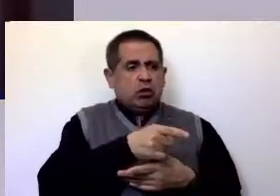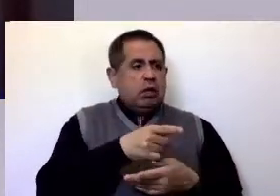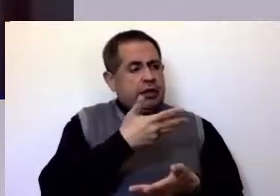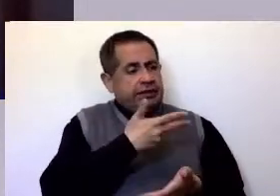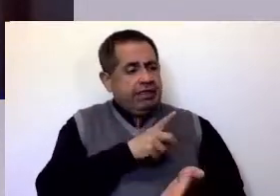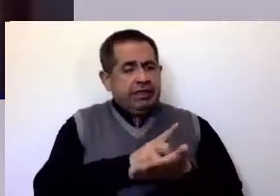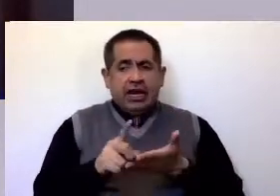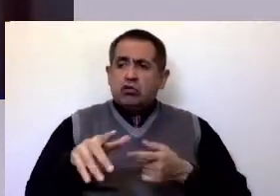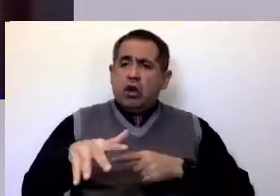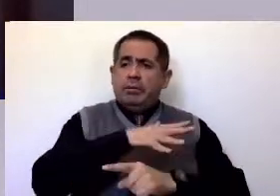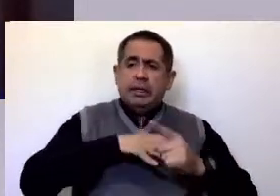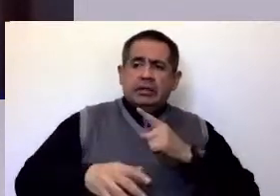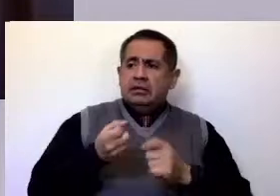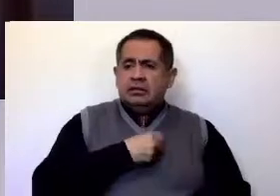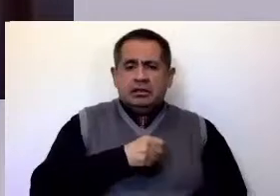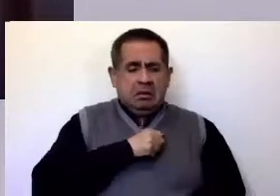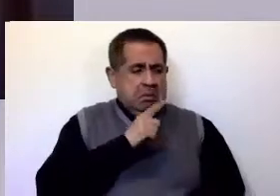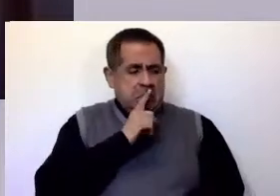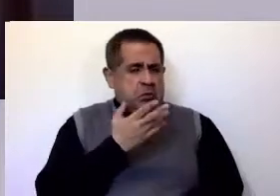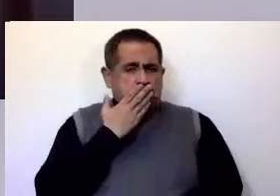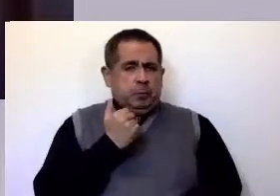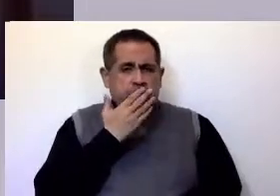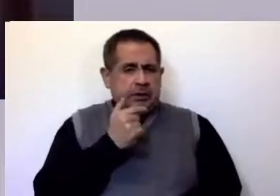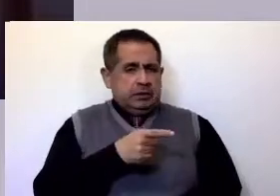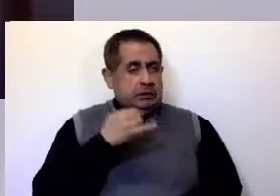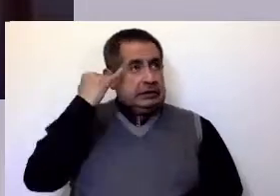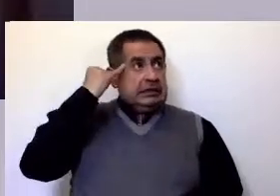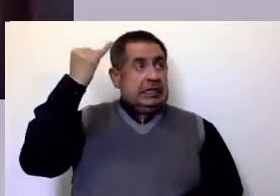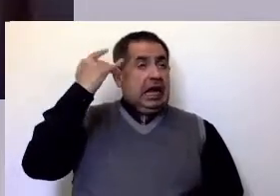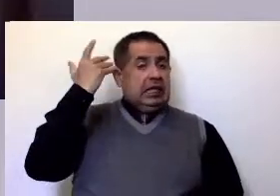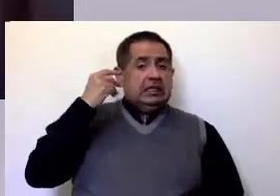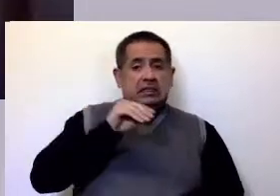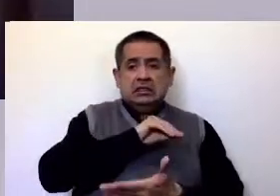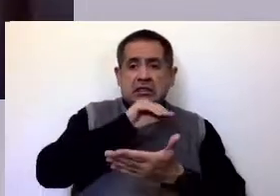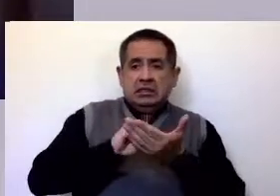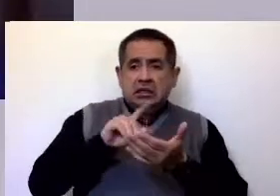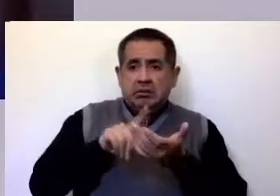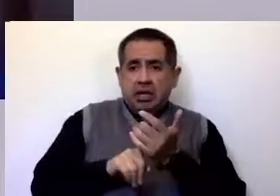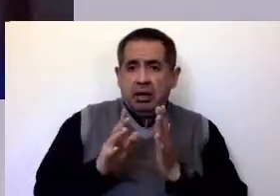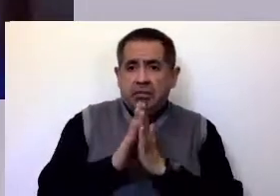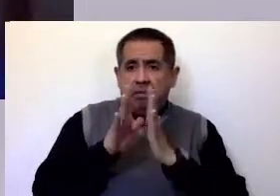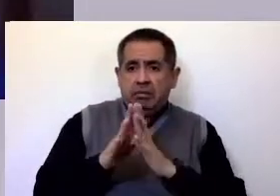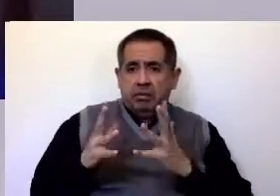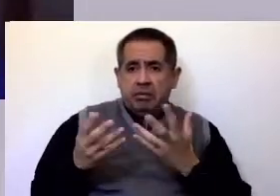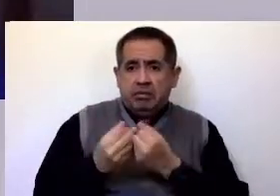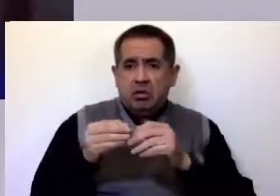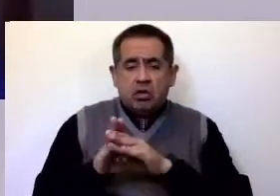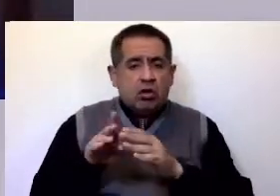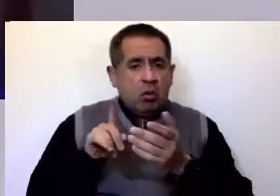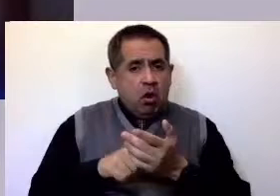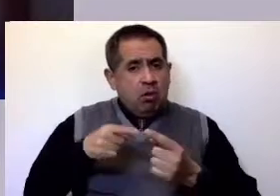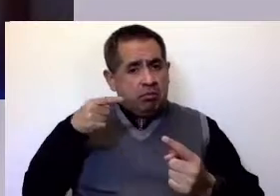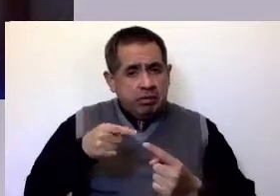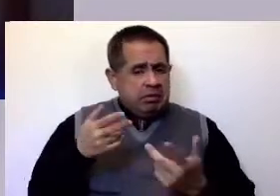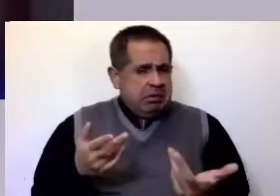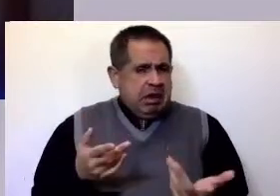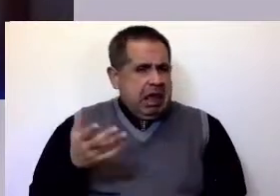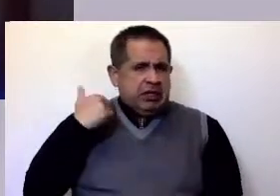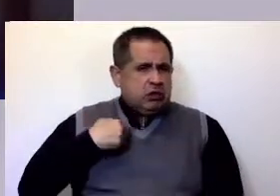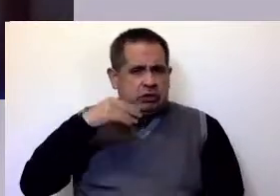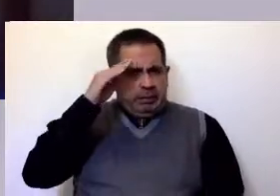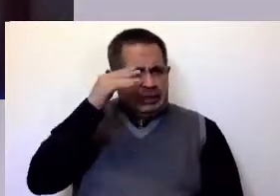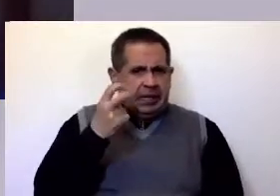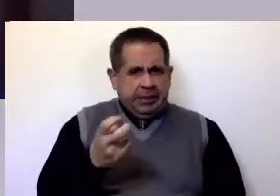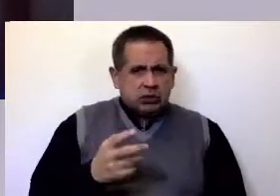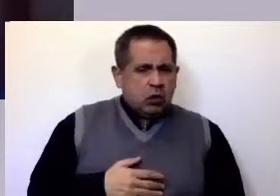medio ambiente sano pues no fue constituida por la finalidad de intervenir en lograr la eficacia de este derecho ya que en